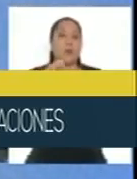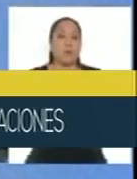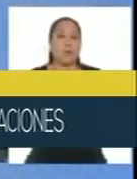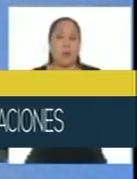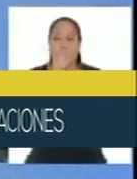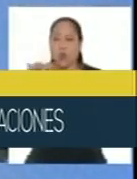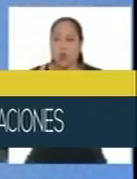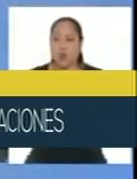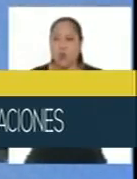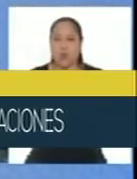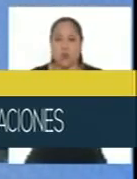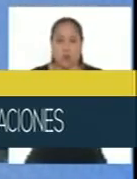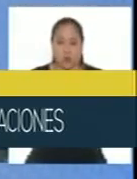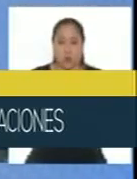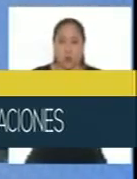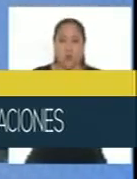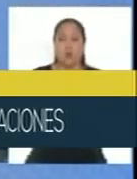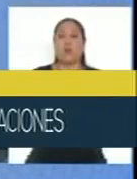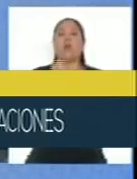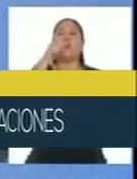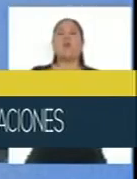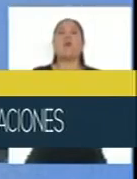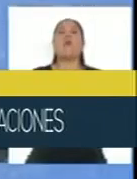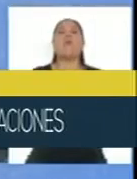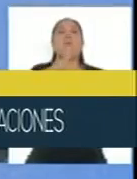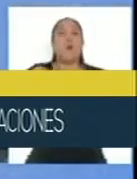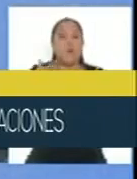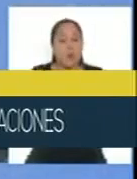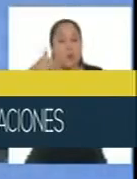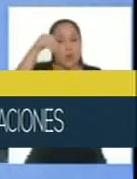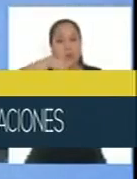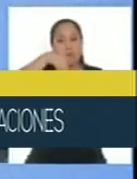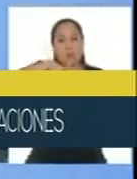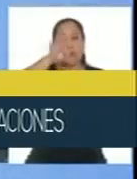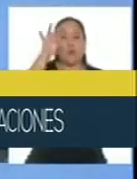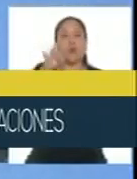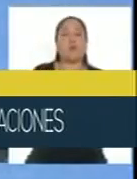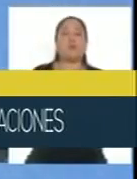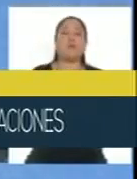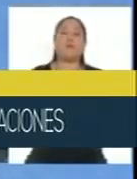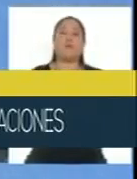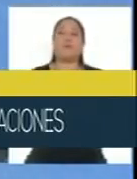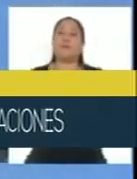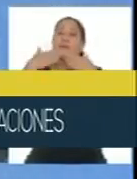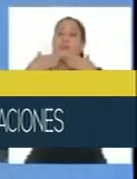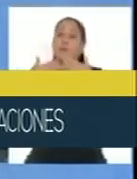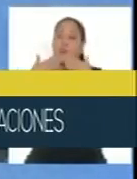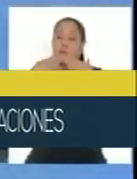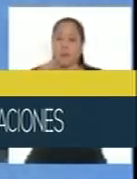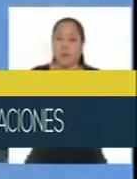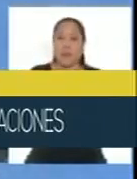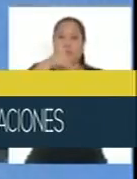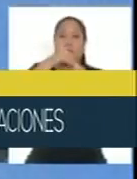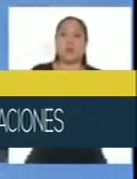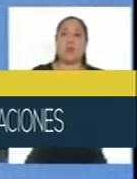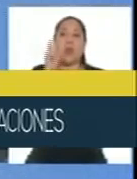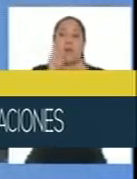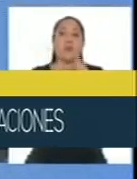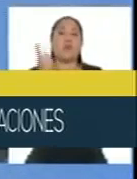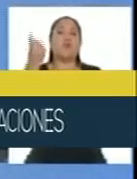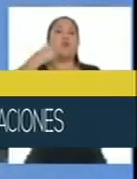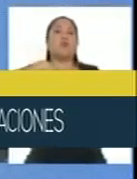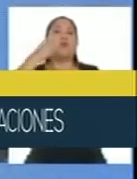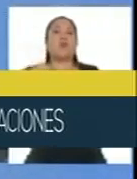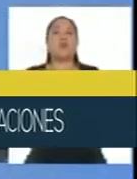a todos cumplir con nuestro deber cívico. Mi agradecimiento especial a los